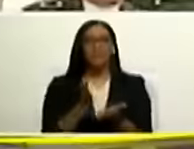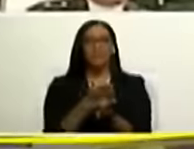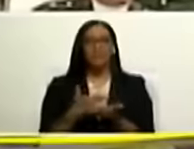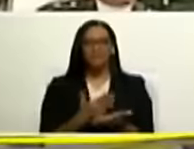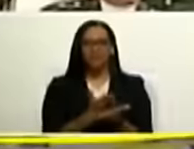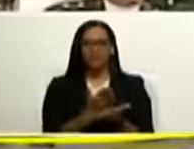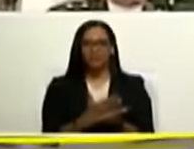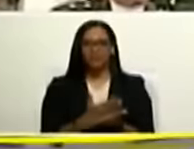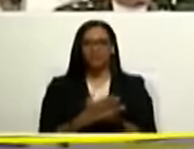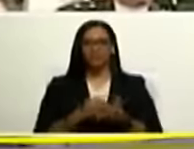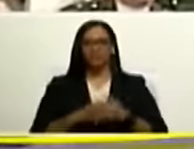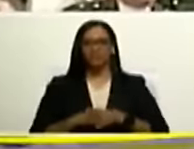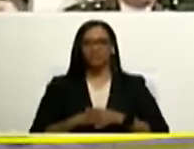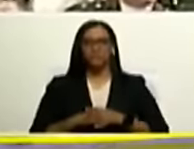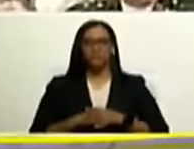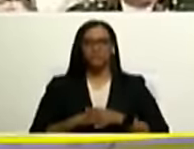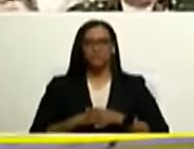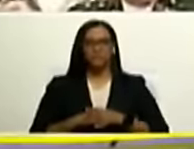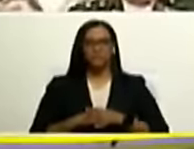partes.